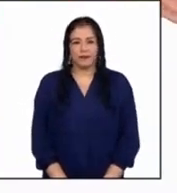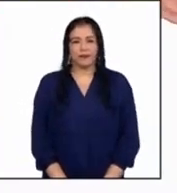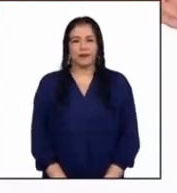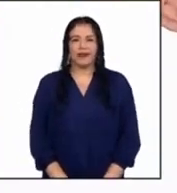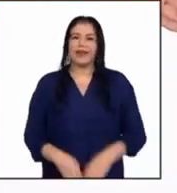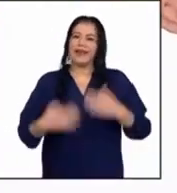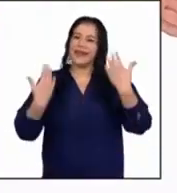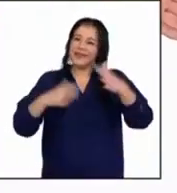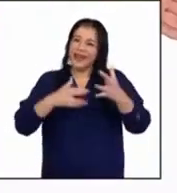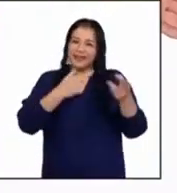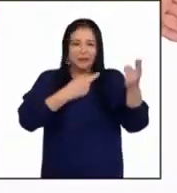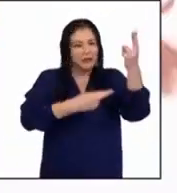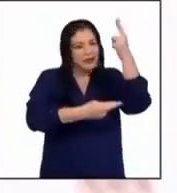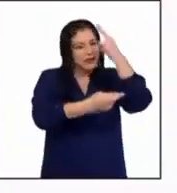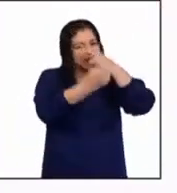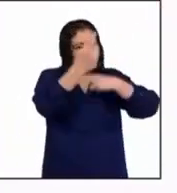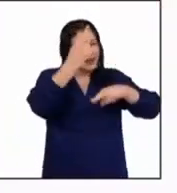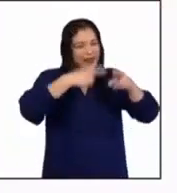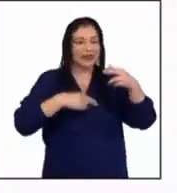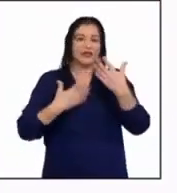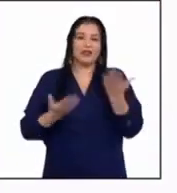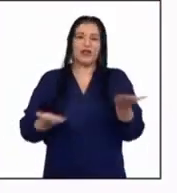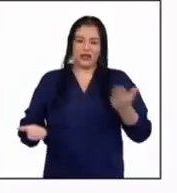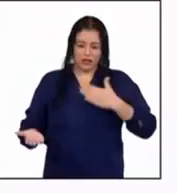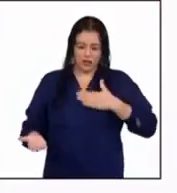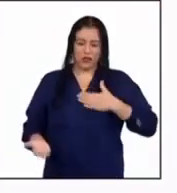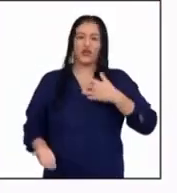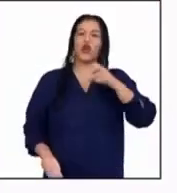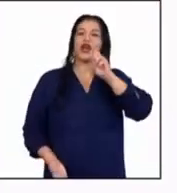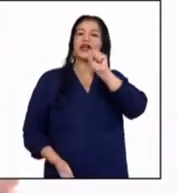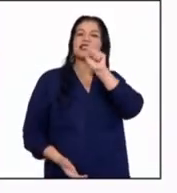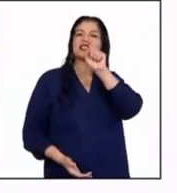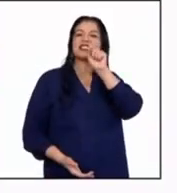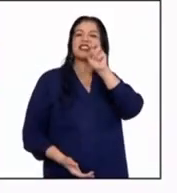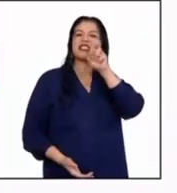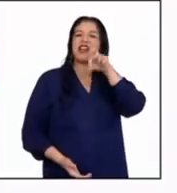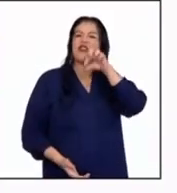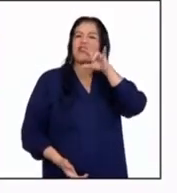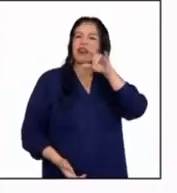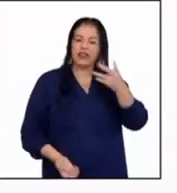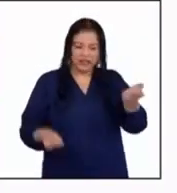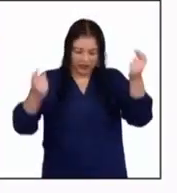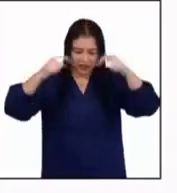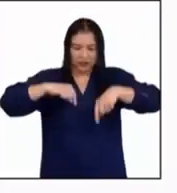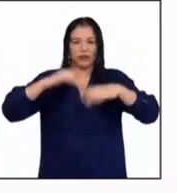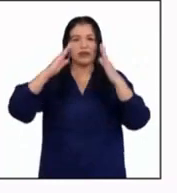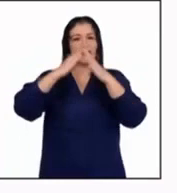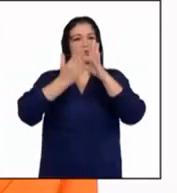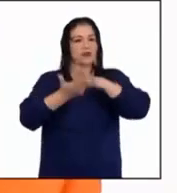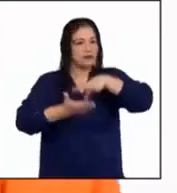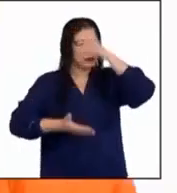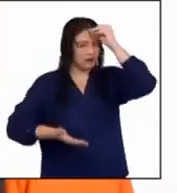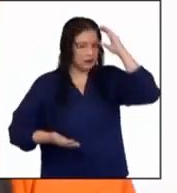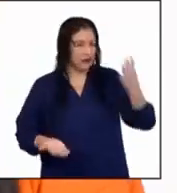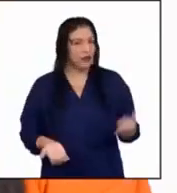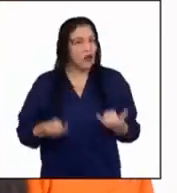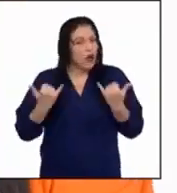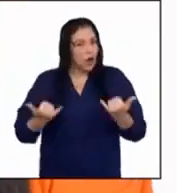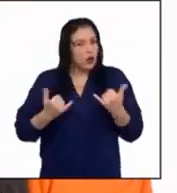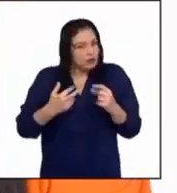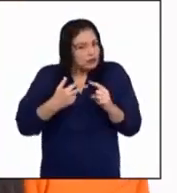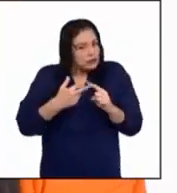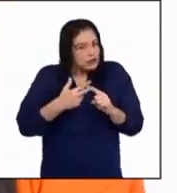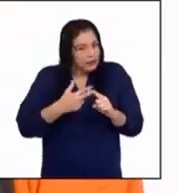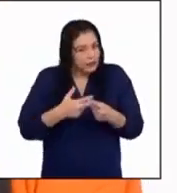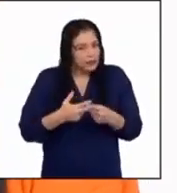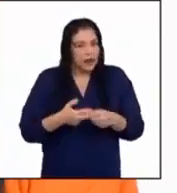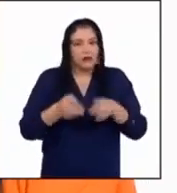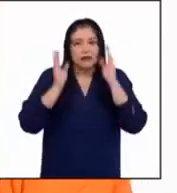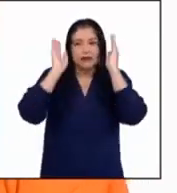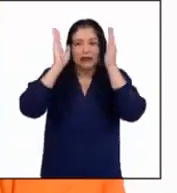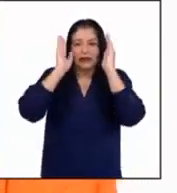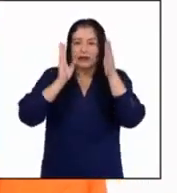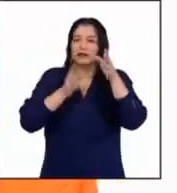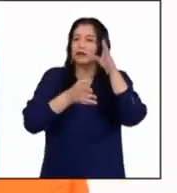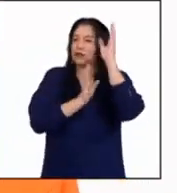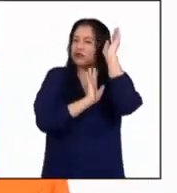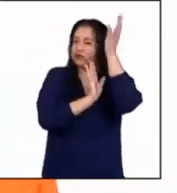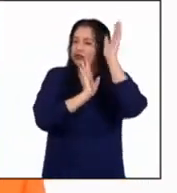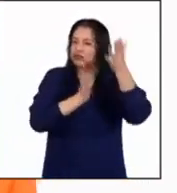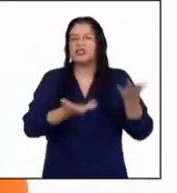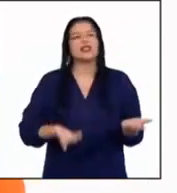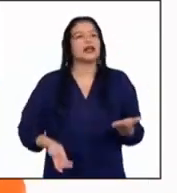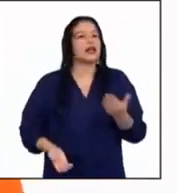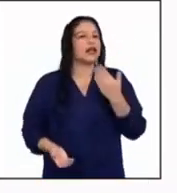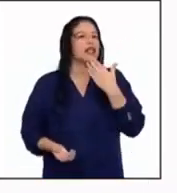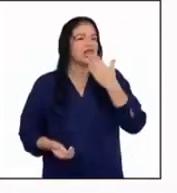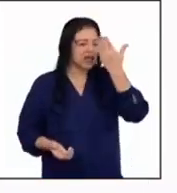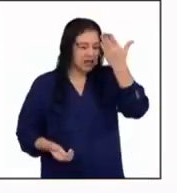Ya estamos de regreso, chicos. Soy Stephanie Orue y esto es Aprendo en Casa. Hoy hemos comenzado oyendo la charla TEDx